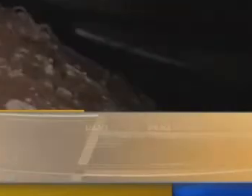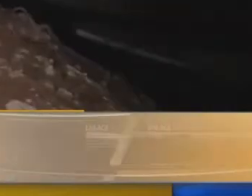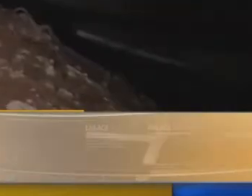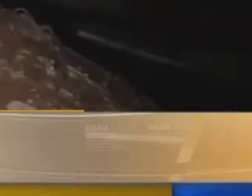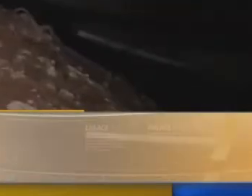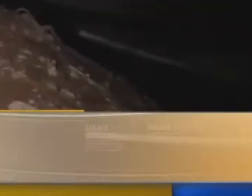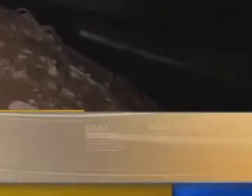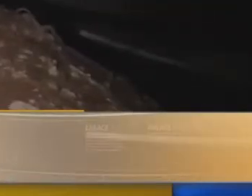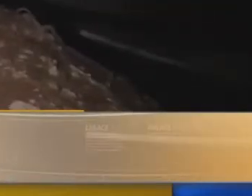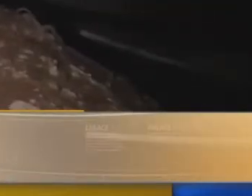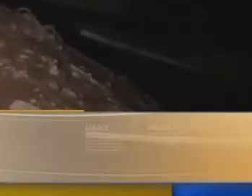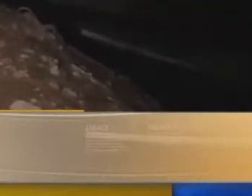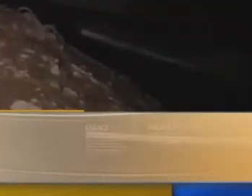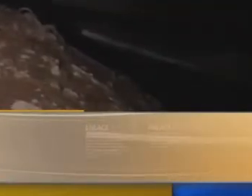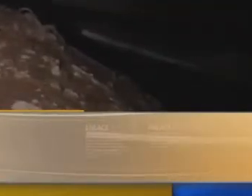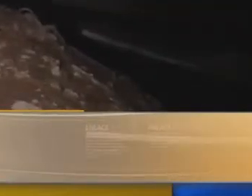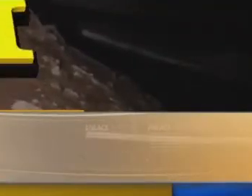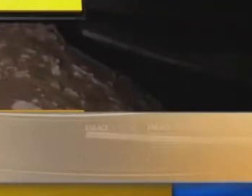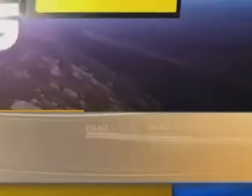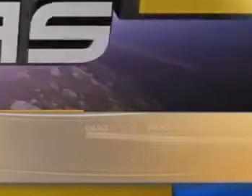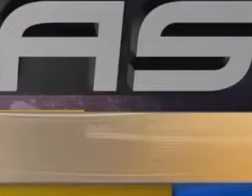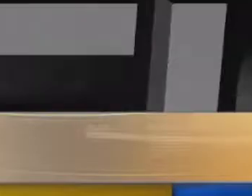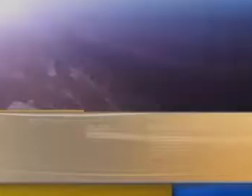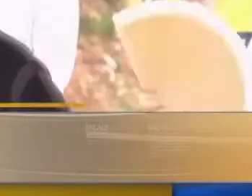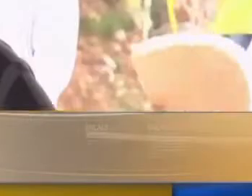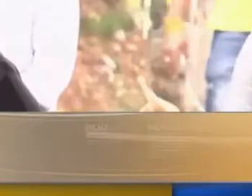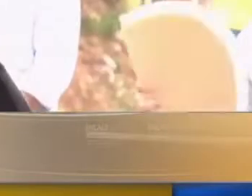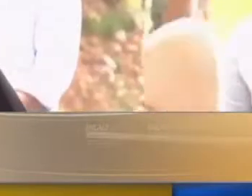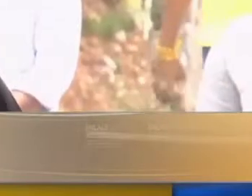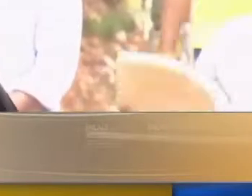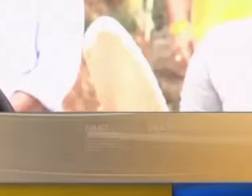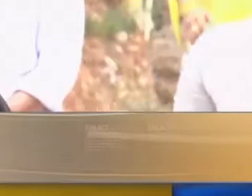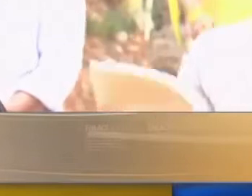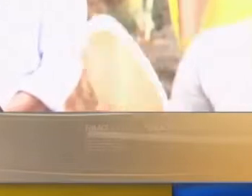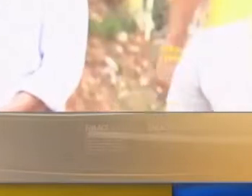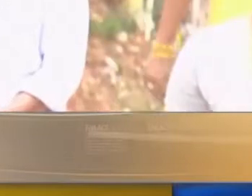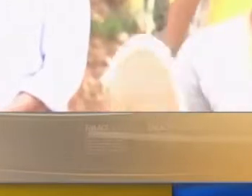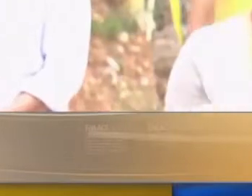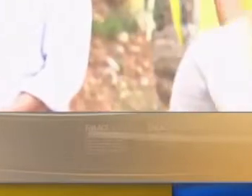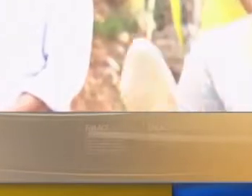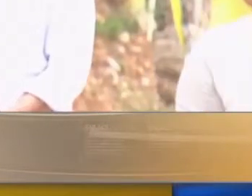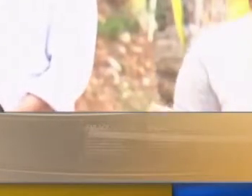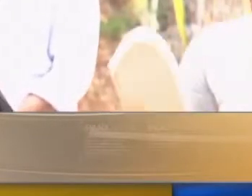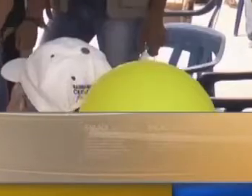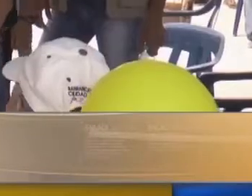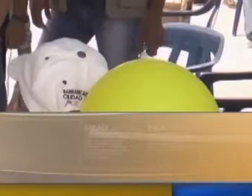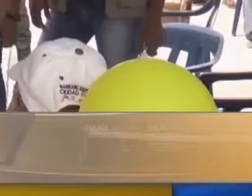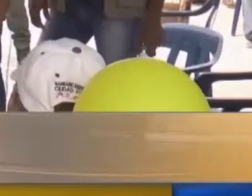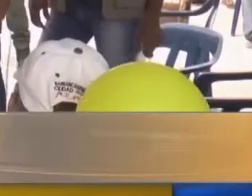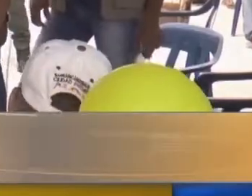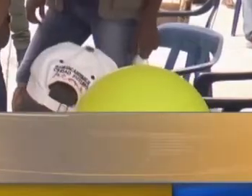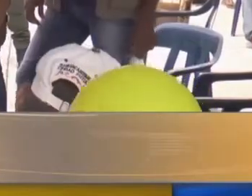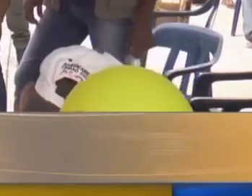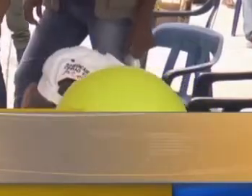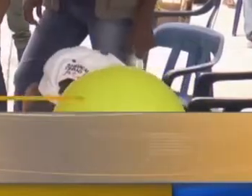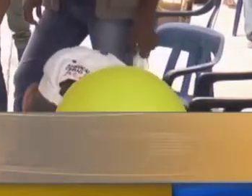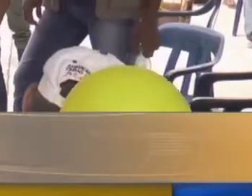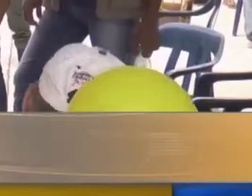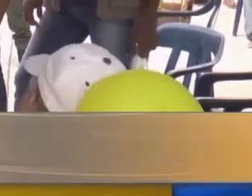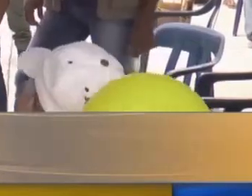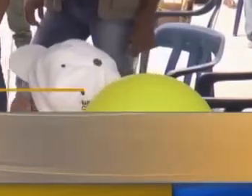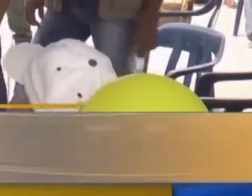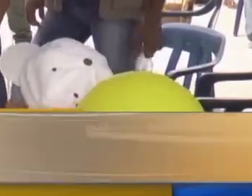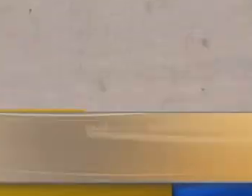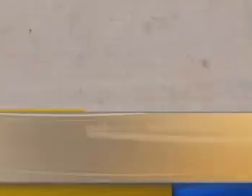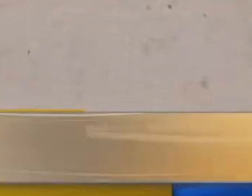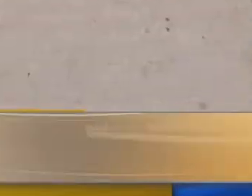una mujer resultó herida con arma de fuego. El alcalde de Barranca Bermeja realizó la inauguración de obras de autopavimentación en